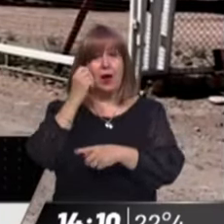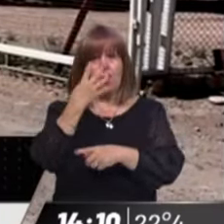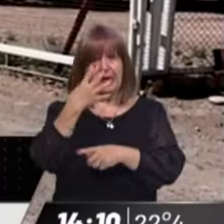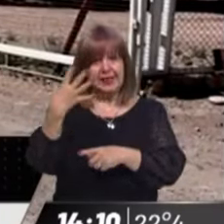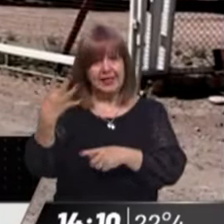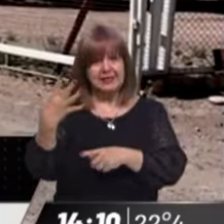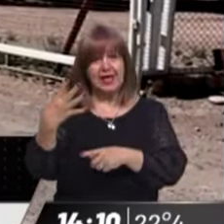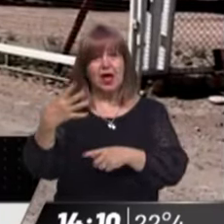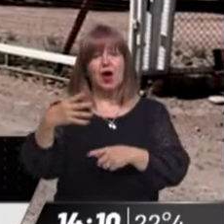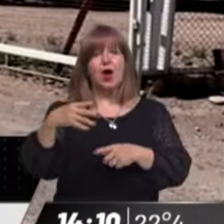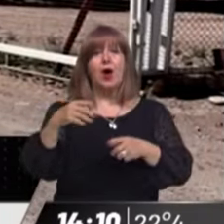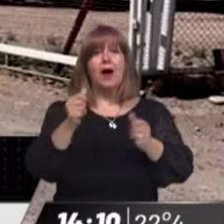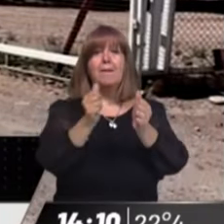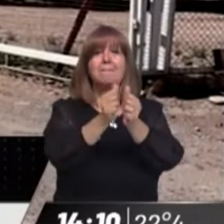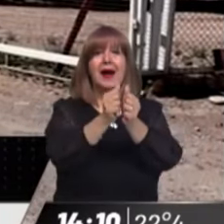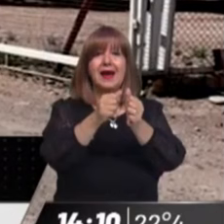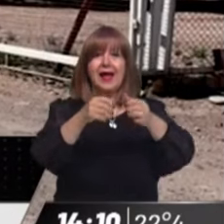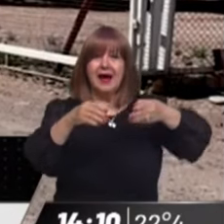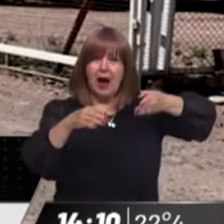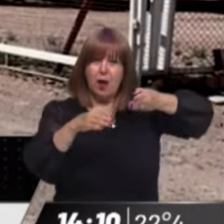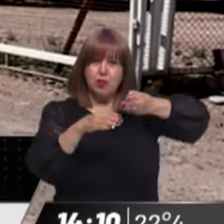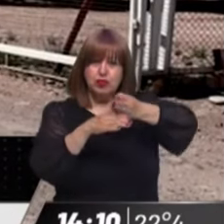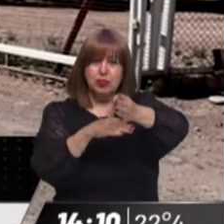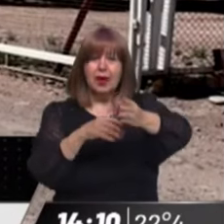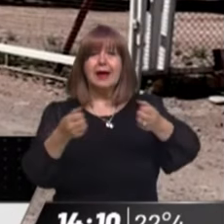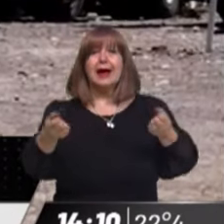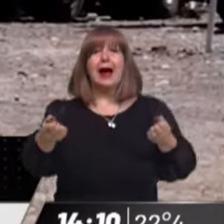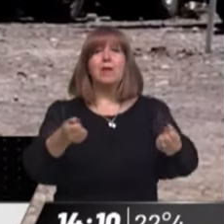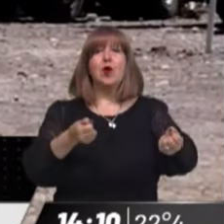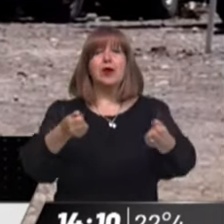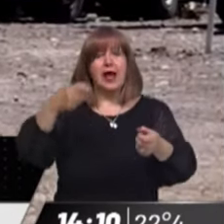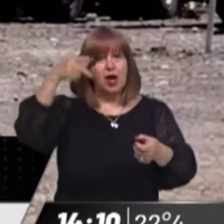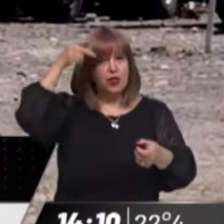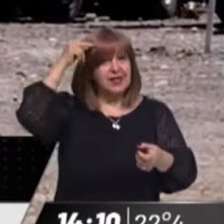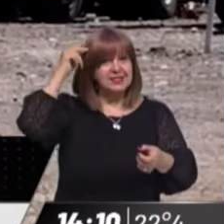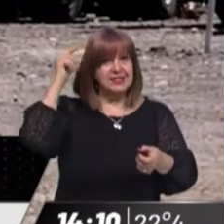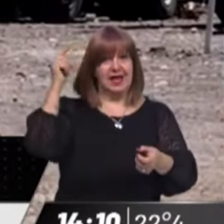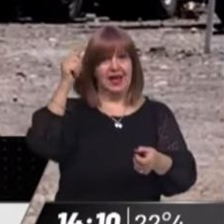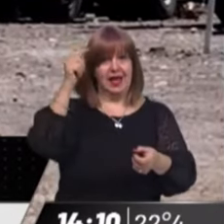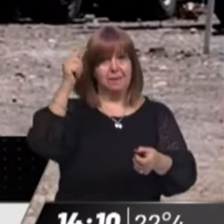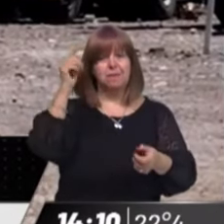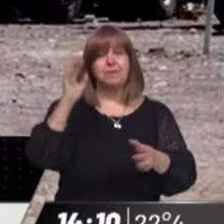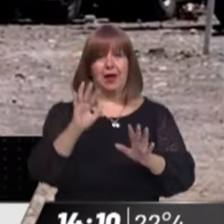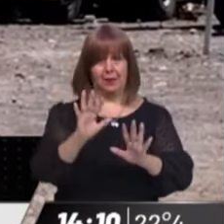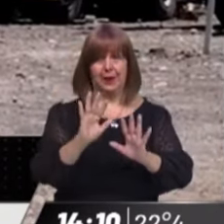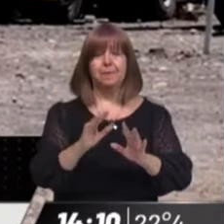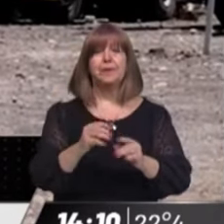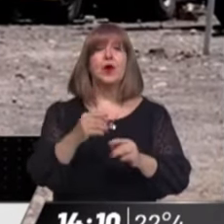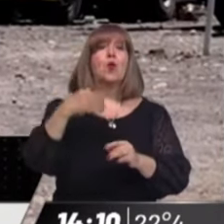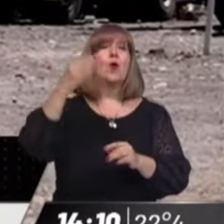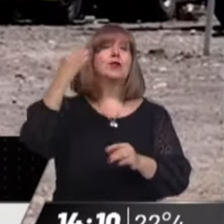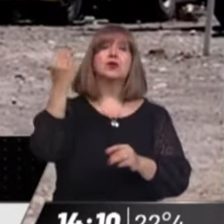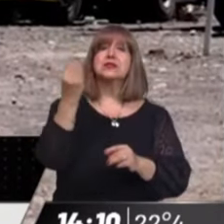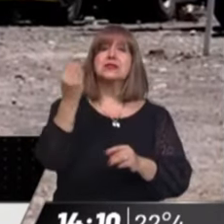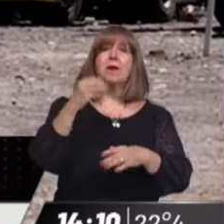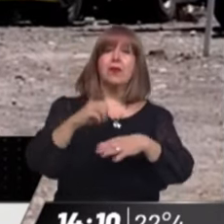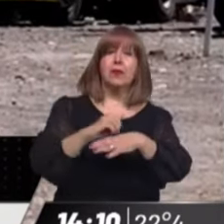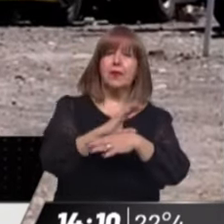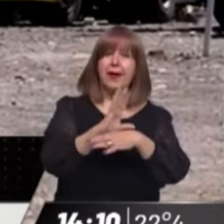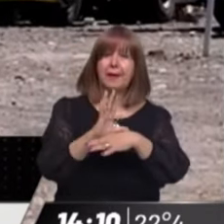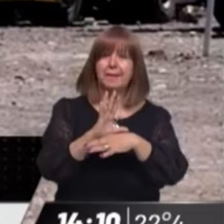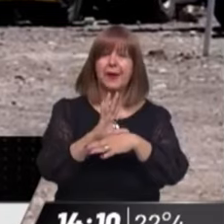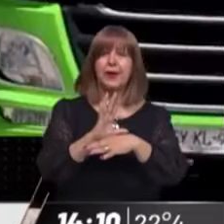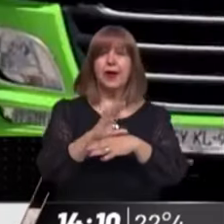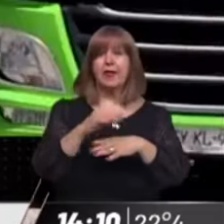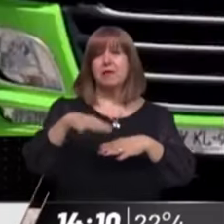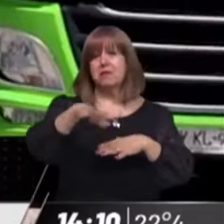que fue atropellada por su pareja, un hombre, un camionero chileno. A ver, para darle contexto a esto, ocurre el sábado a la madrugada